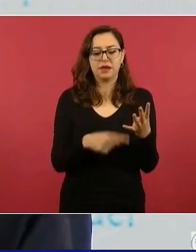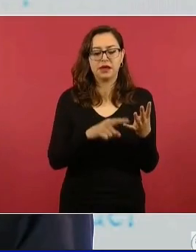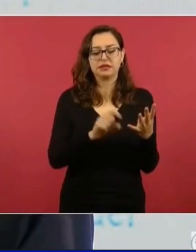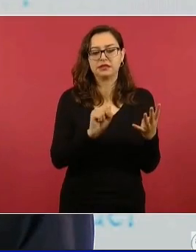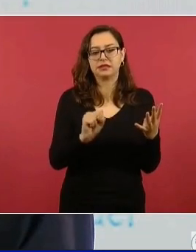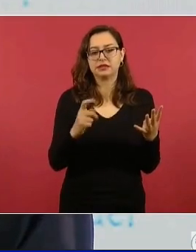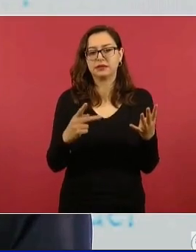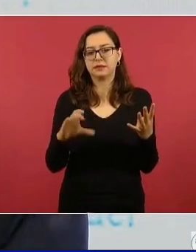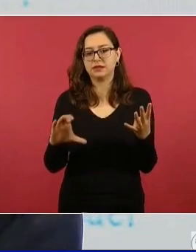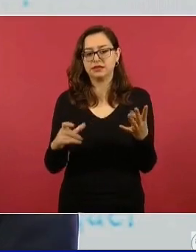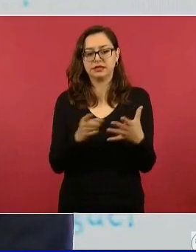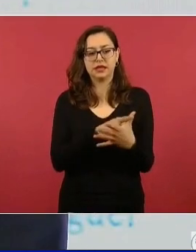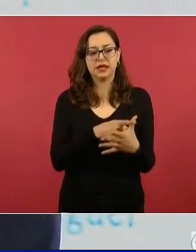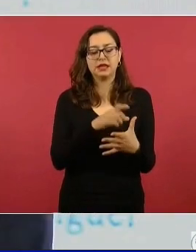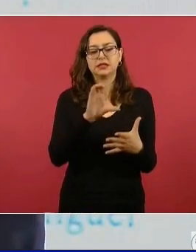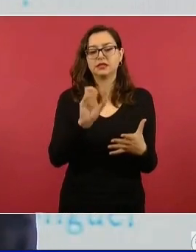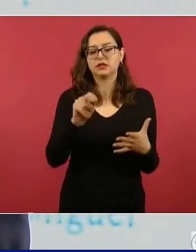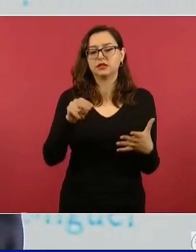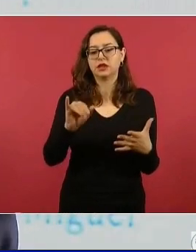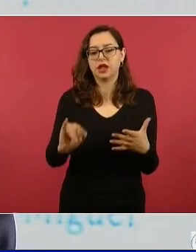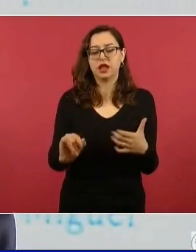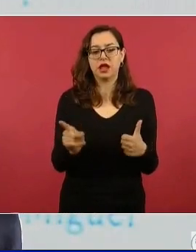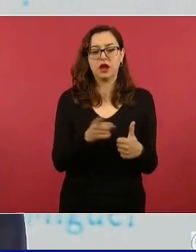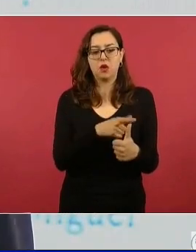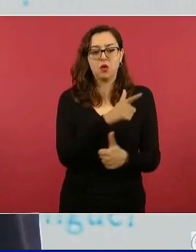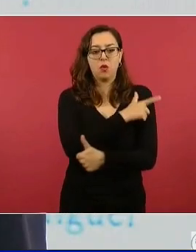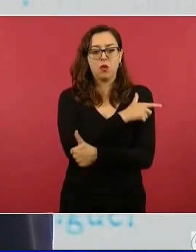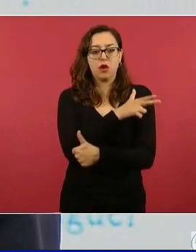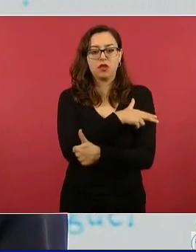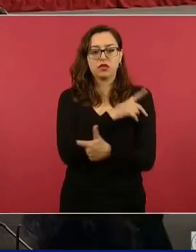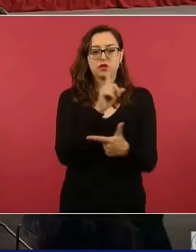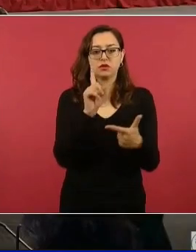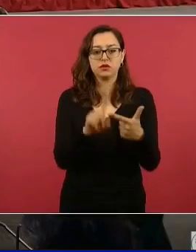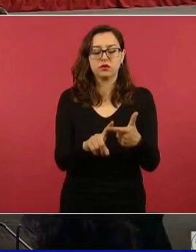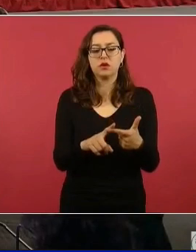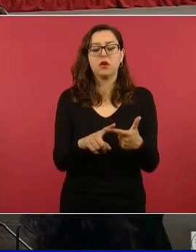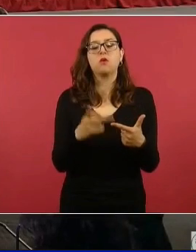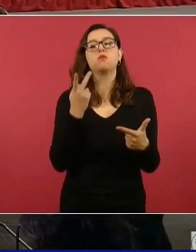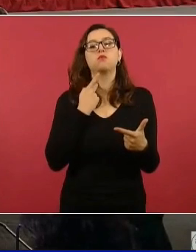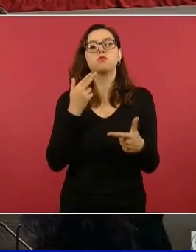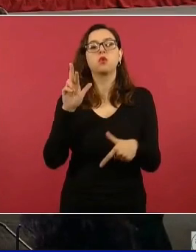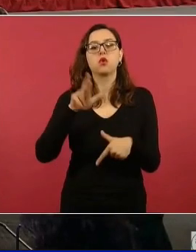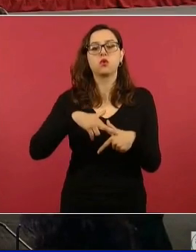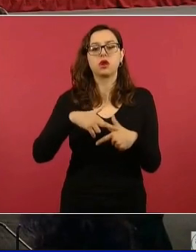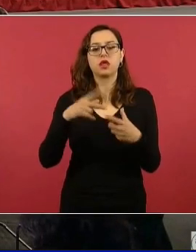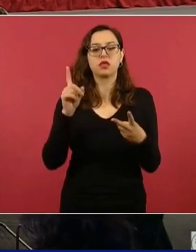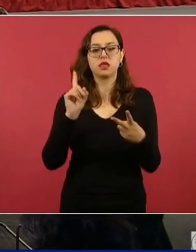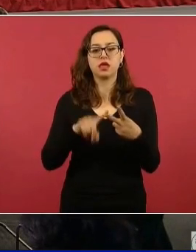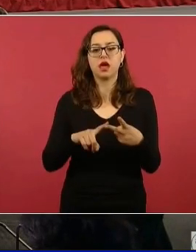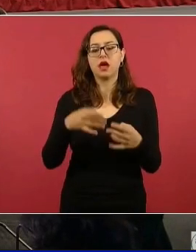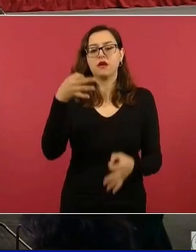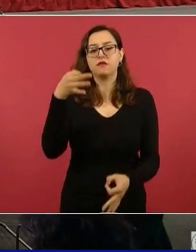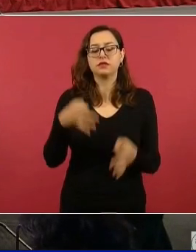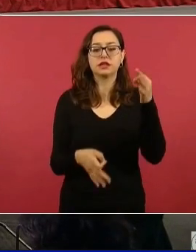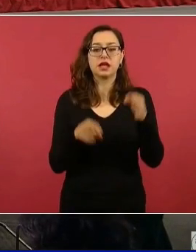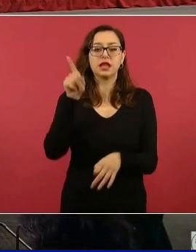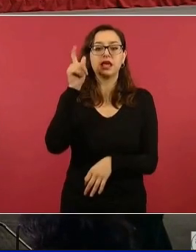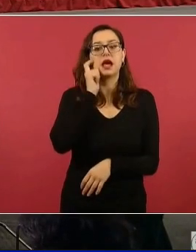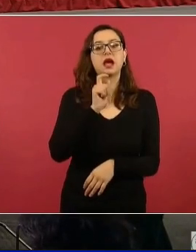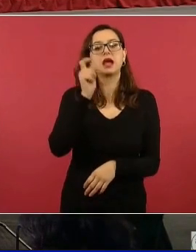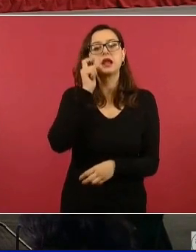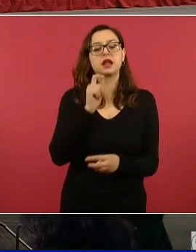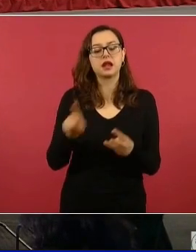Ciudadana, el Centro Nacional de Inteligencia, la Guardia Nacional, la Procuraduría y Fiscalía del Estado de Guerrero,